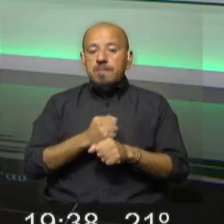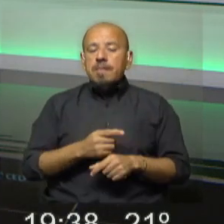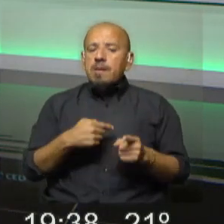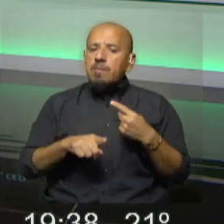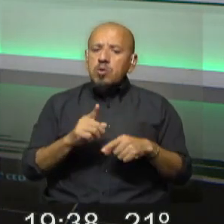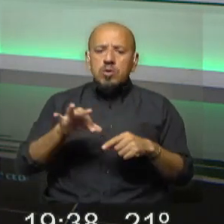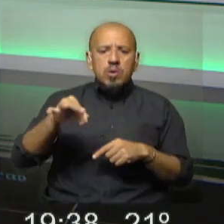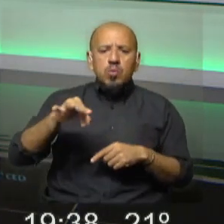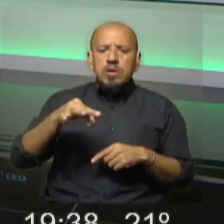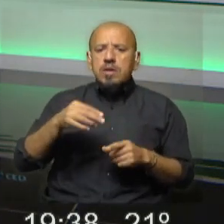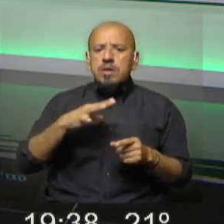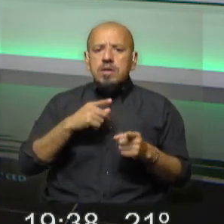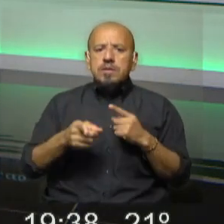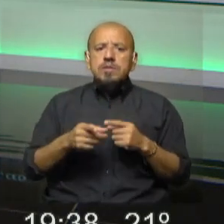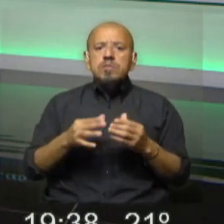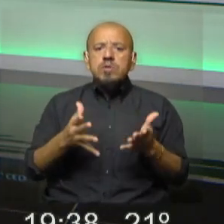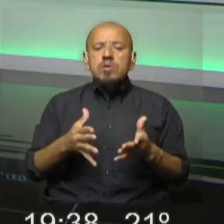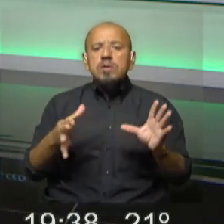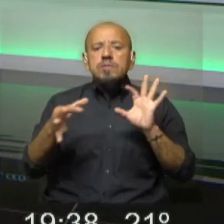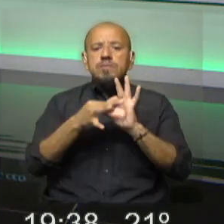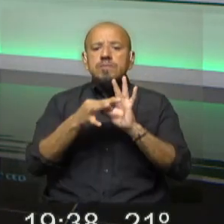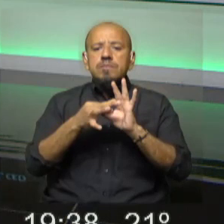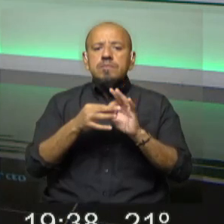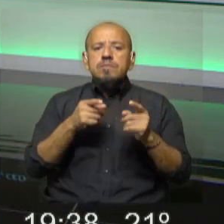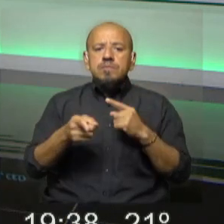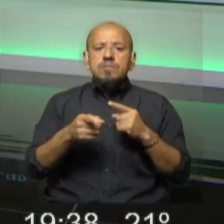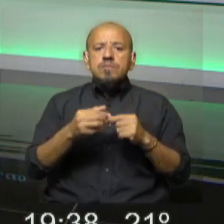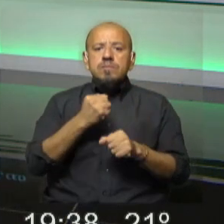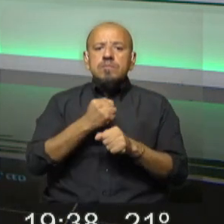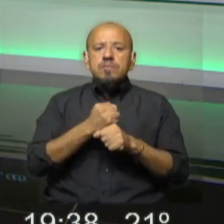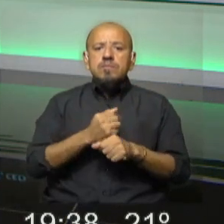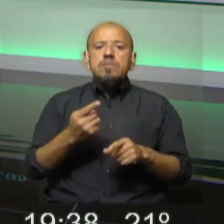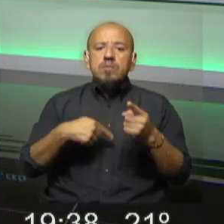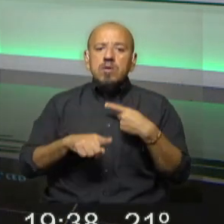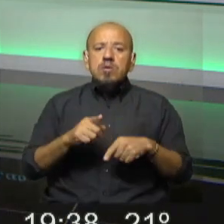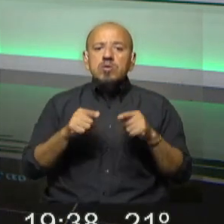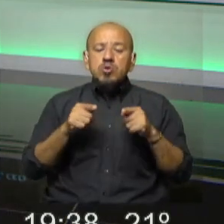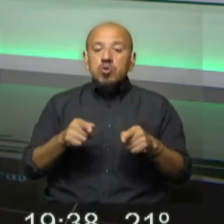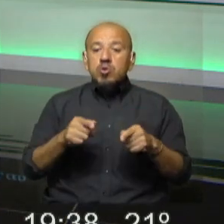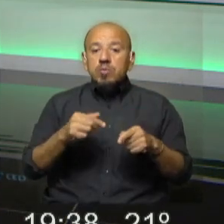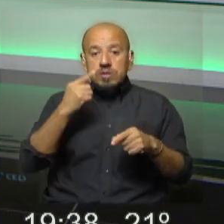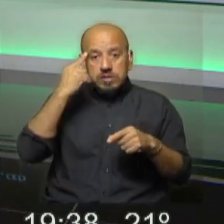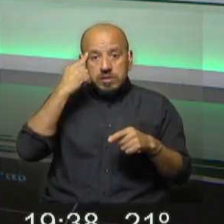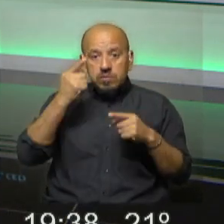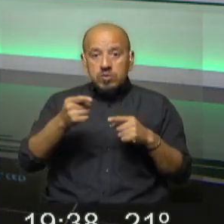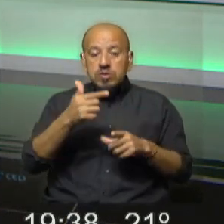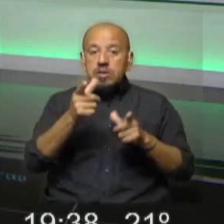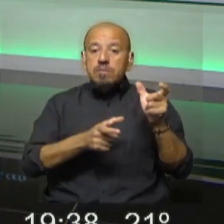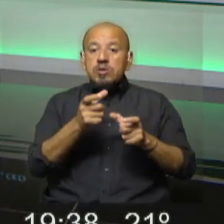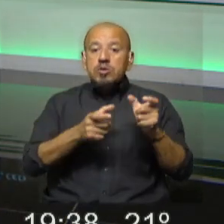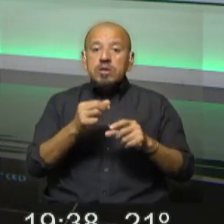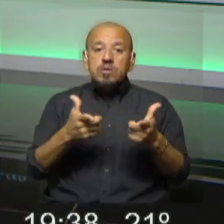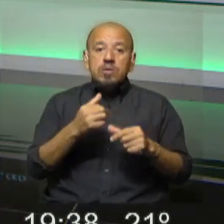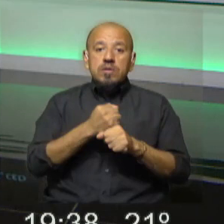es la única restricción que tenemos cuando nos vinculamos con el mercado laboral. Y entonces, si nosotros consideramos el universo de personas que están